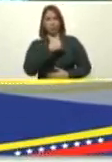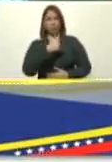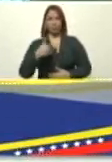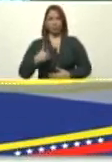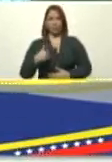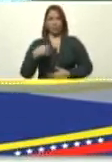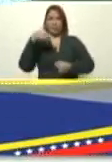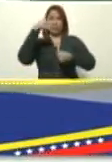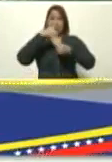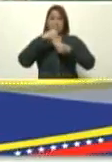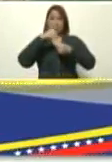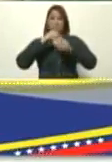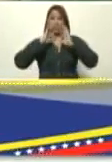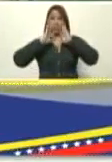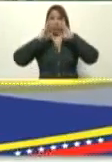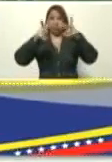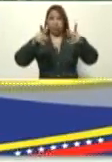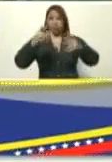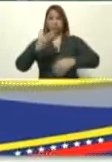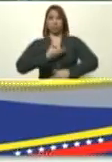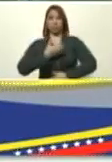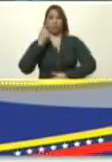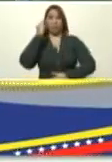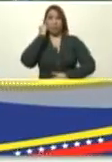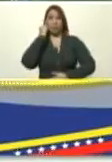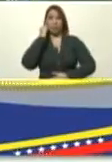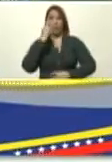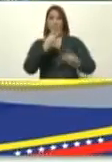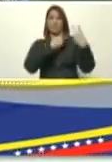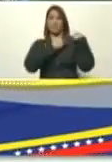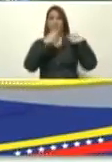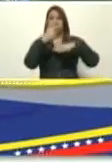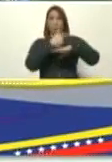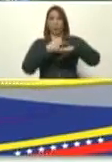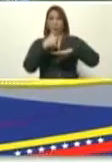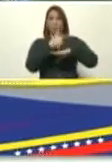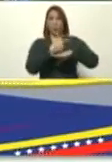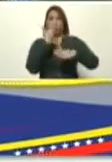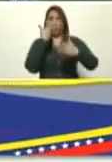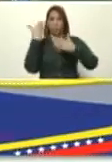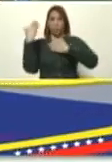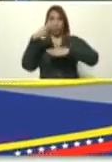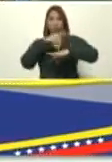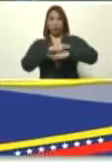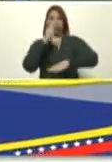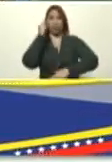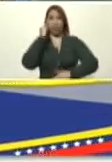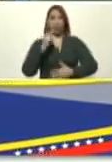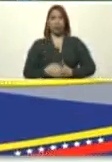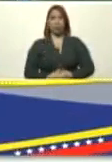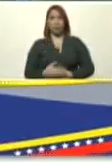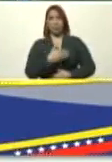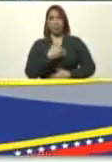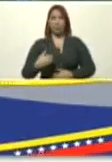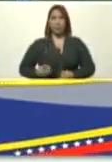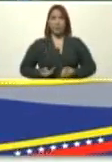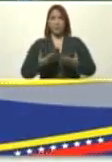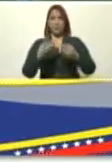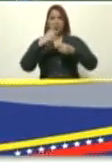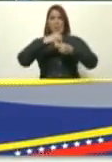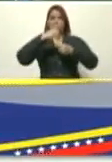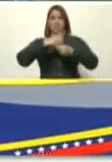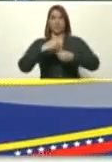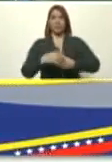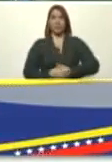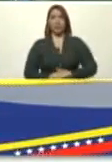estos datos, alcaldesa, jefe de gobierno, Marisela, quiero dar estos datos.